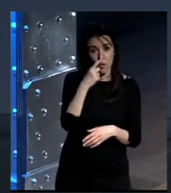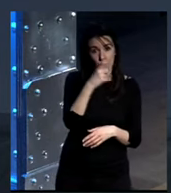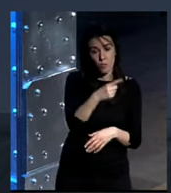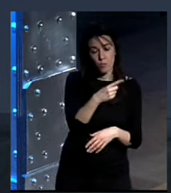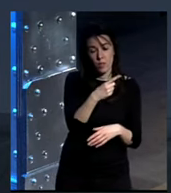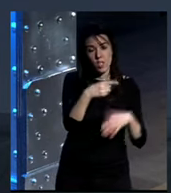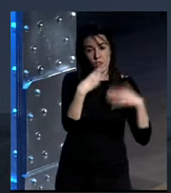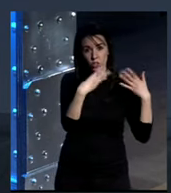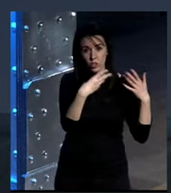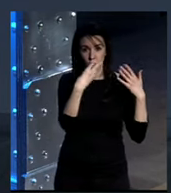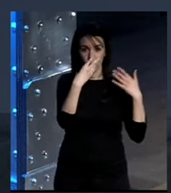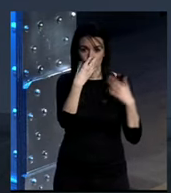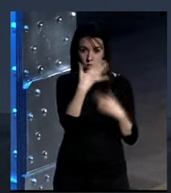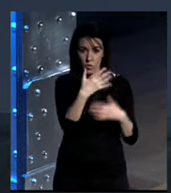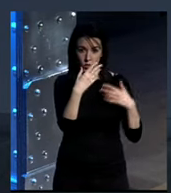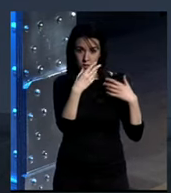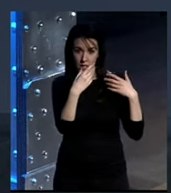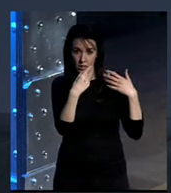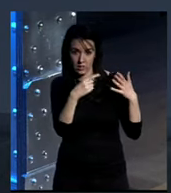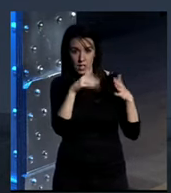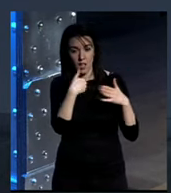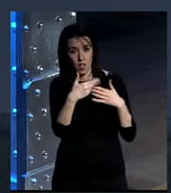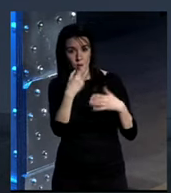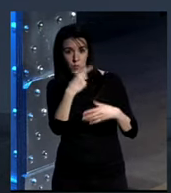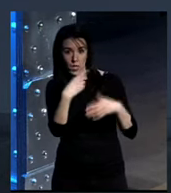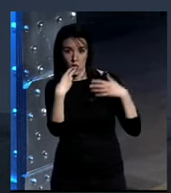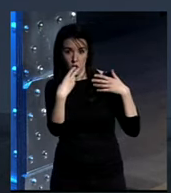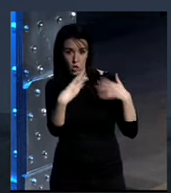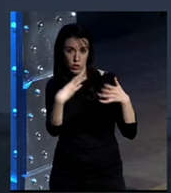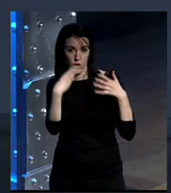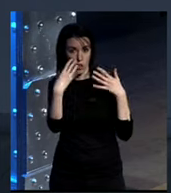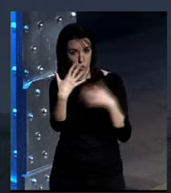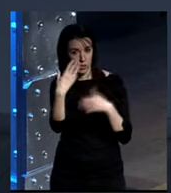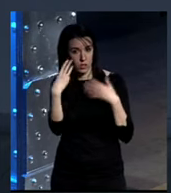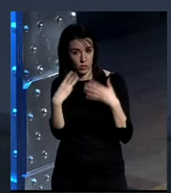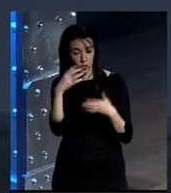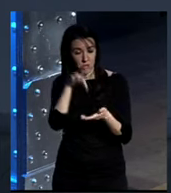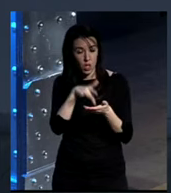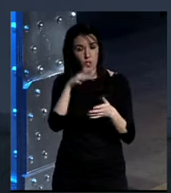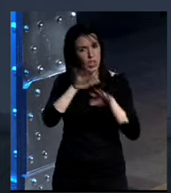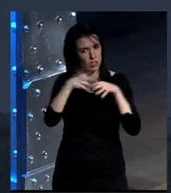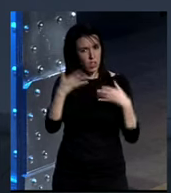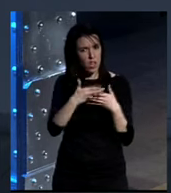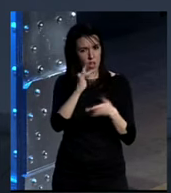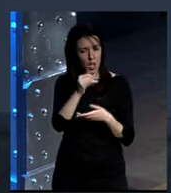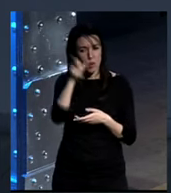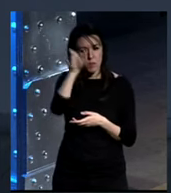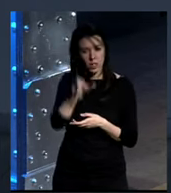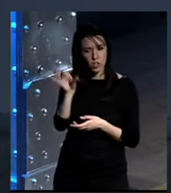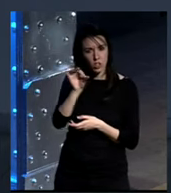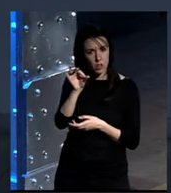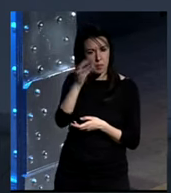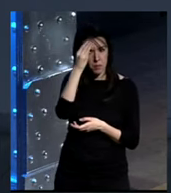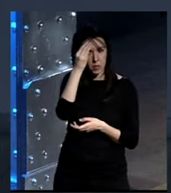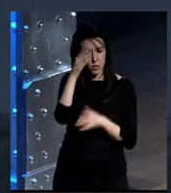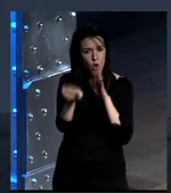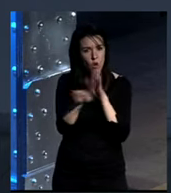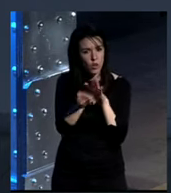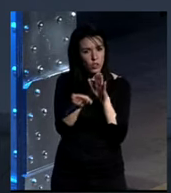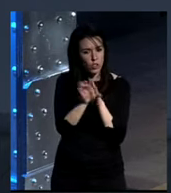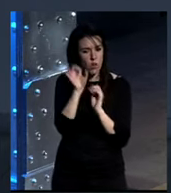1854-1868, que está colgado en la red, yo creo que él en algún momento pensó en continuarlo, en extenderlo al resto